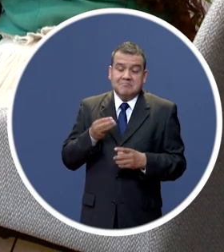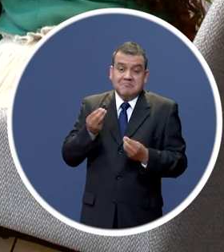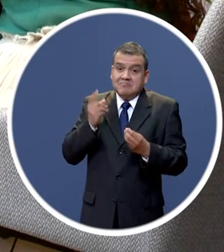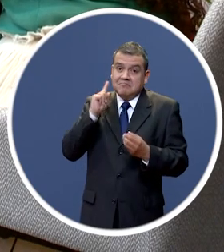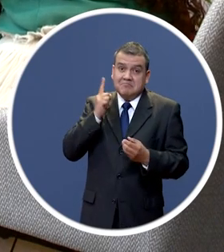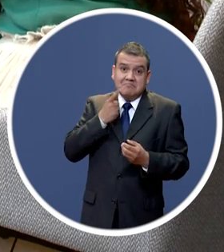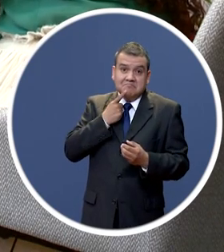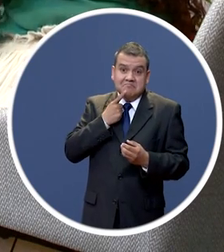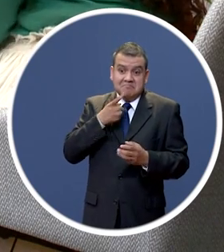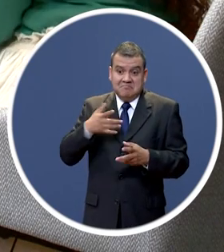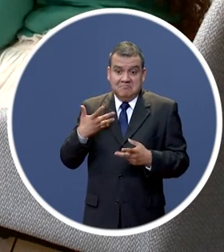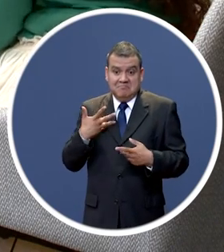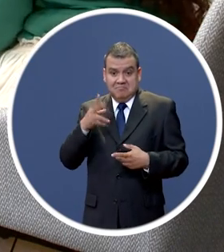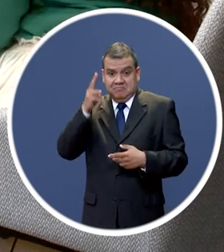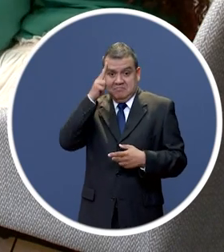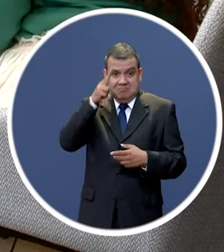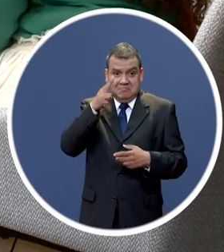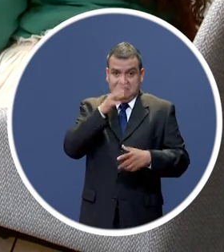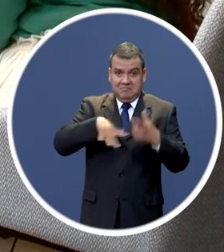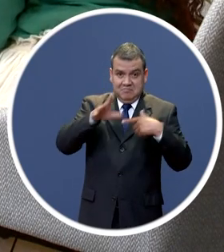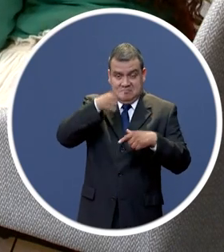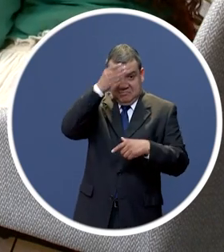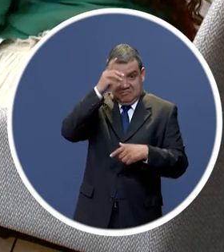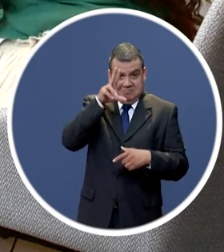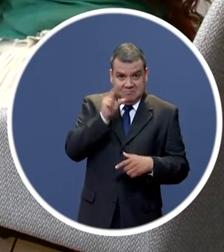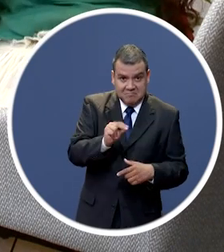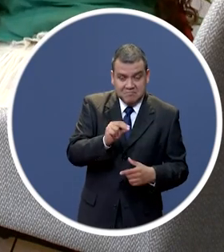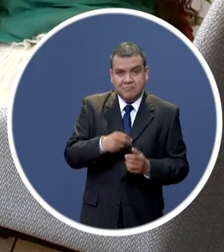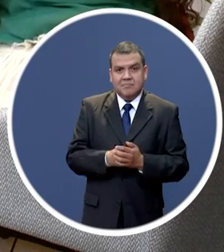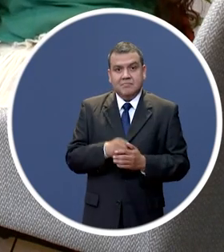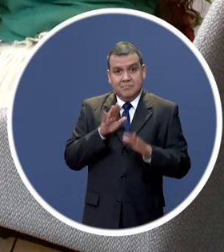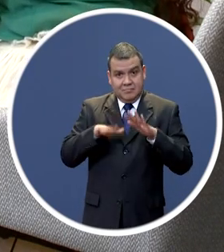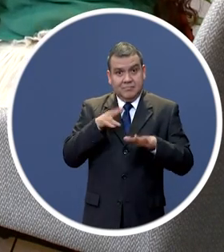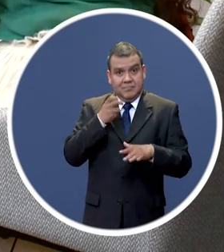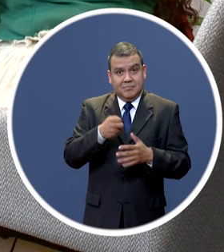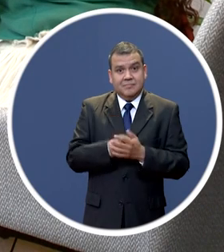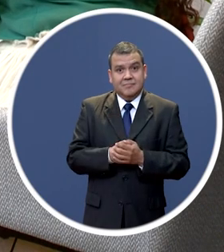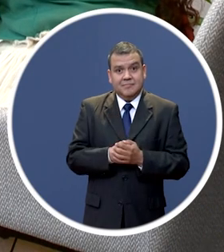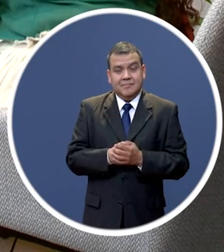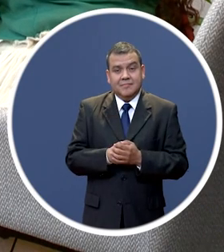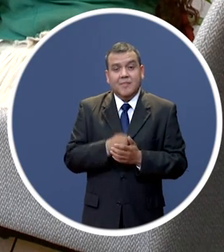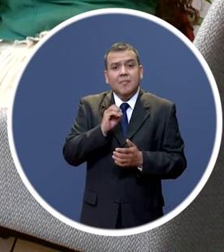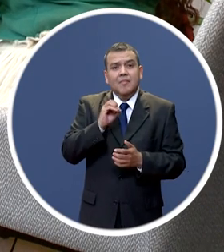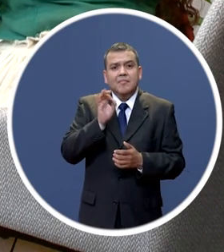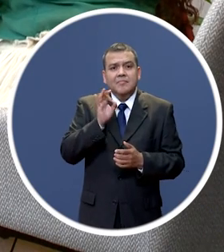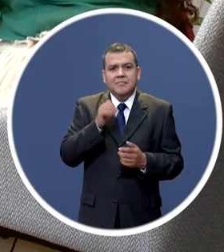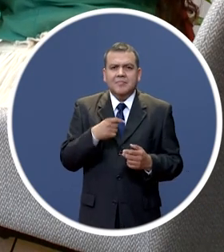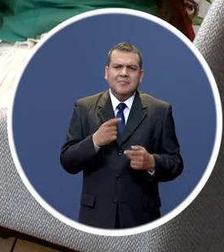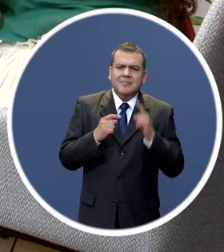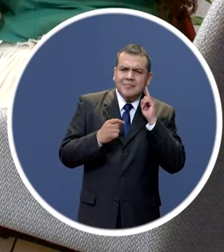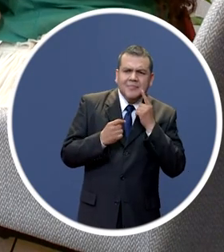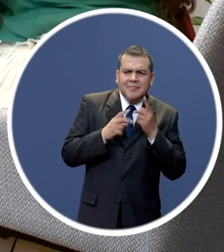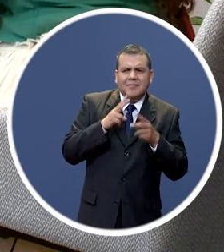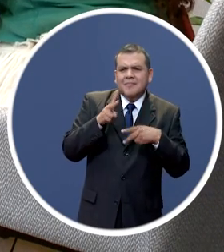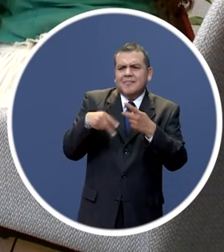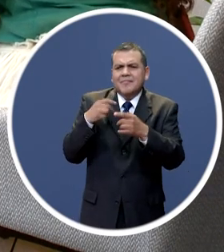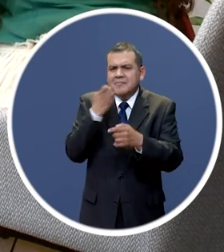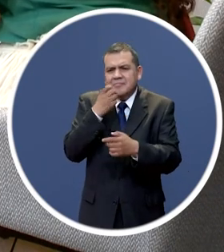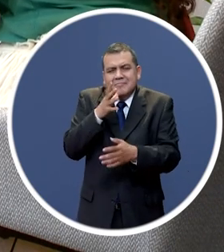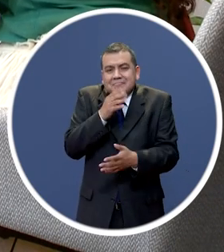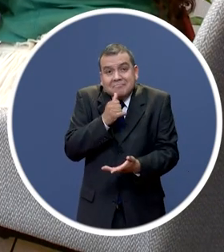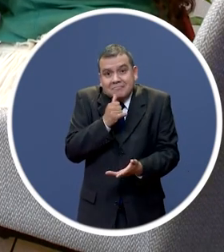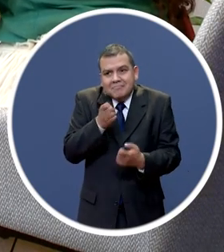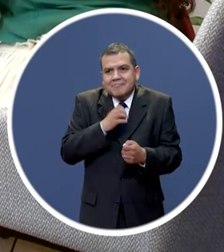muchos sordos que no se les permite aprender lengua de señas. Entonces, o simplemente nunca van a la escuela.